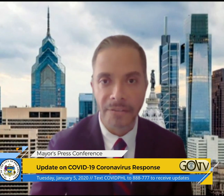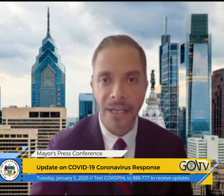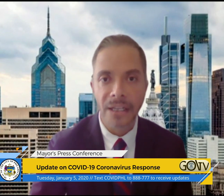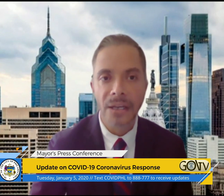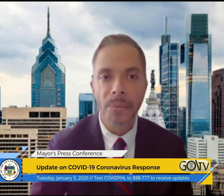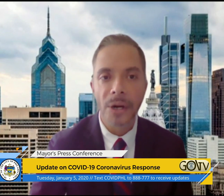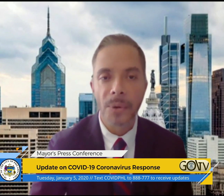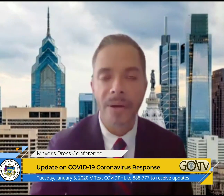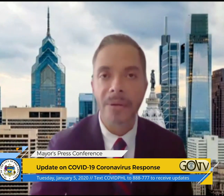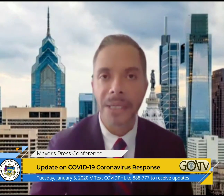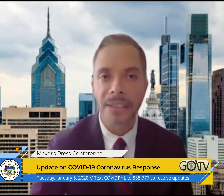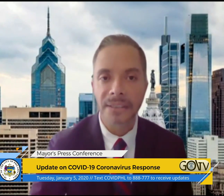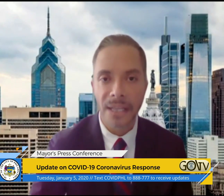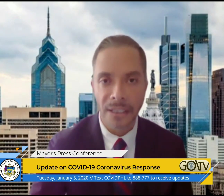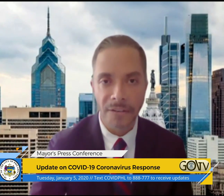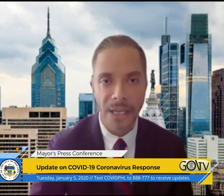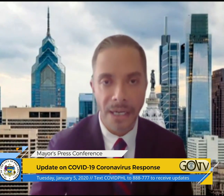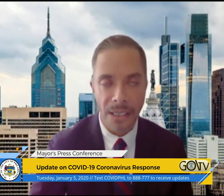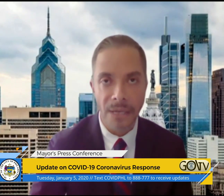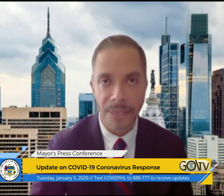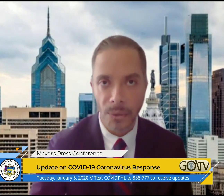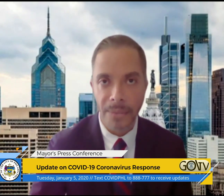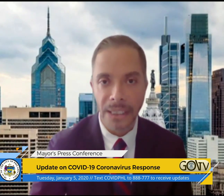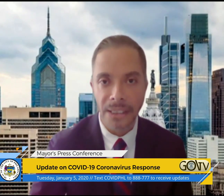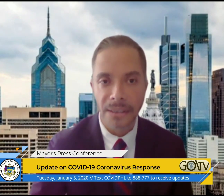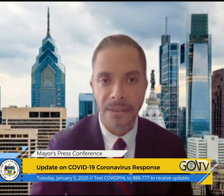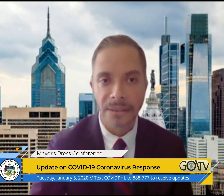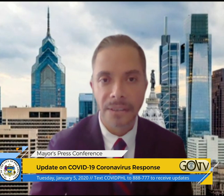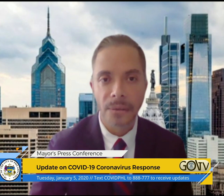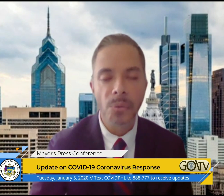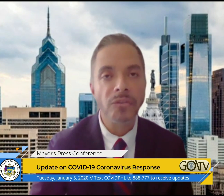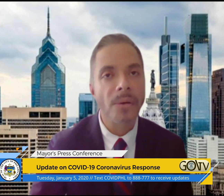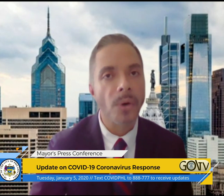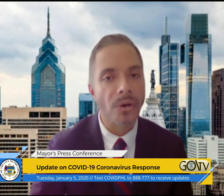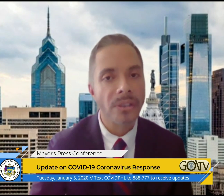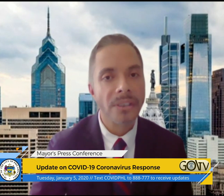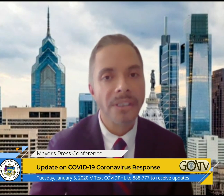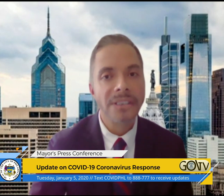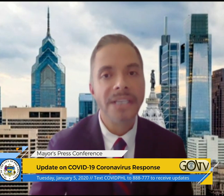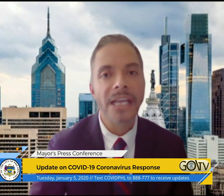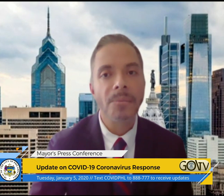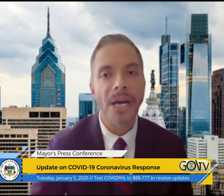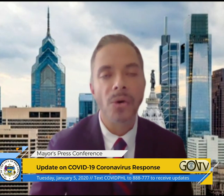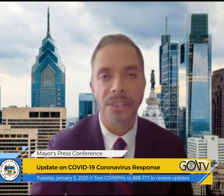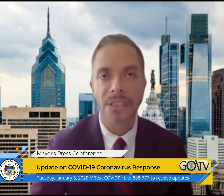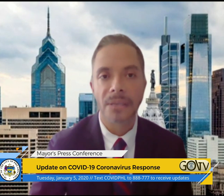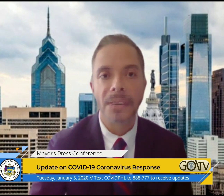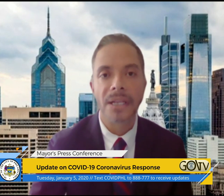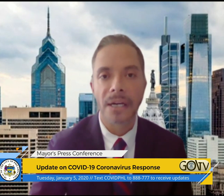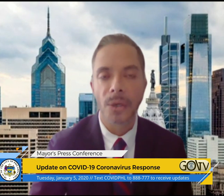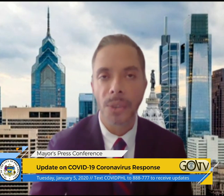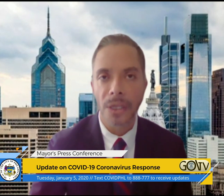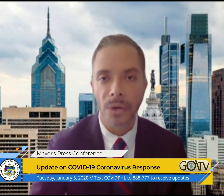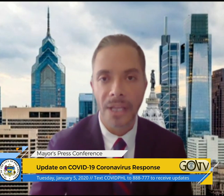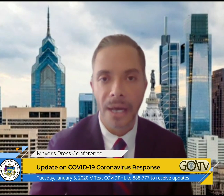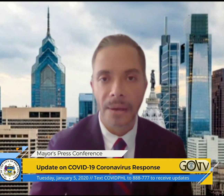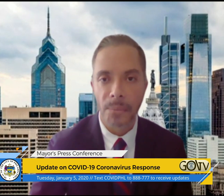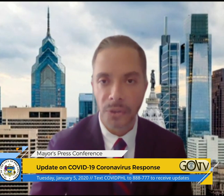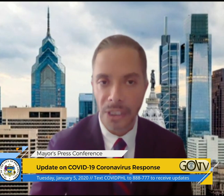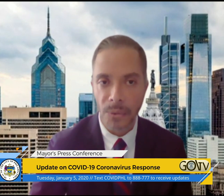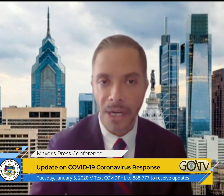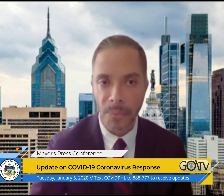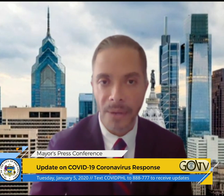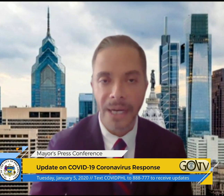de Filadelfia, pero probablemente se identifiquen aquí eventualmente. Por favor, si alguien viajó recientemente al Reino Unido y